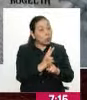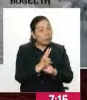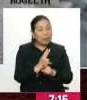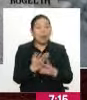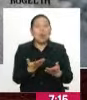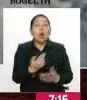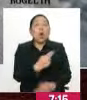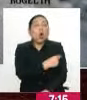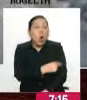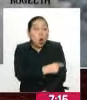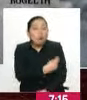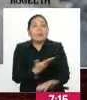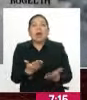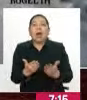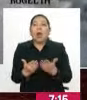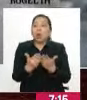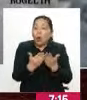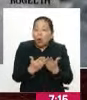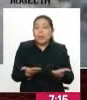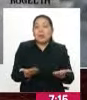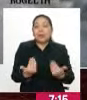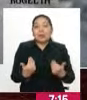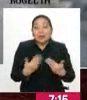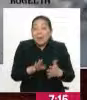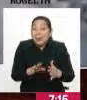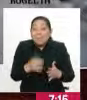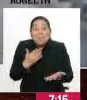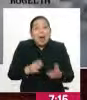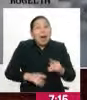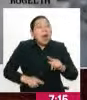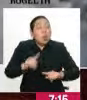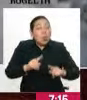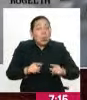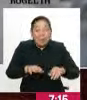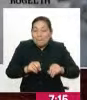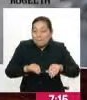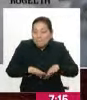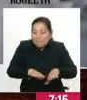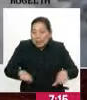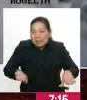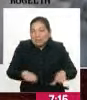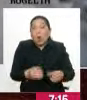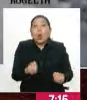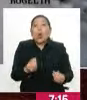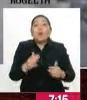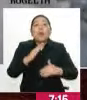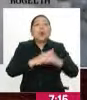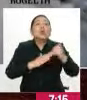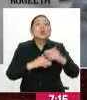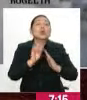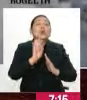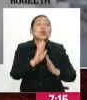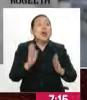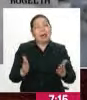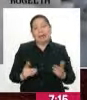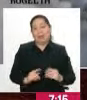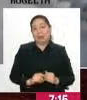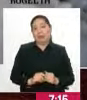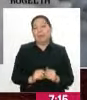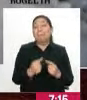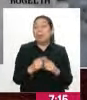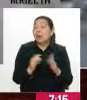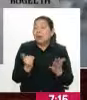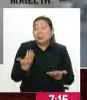qué hospitales, qué colegios, etcétera, pueden estar sobre estos suelos que no son correcto. Adecuados. Claro, claro que sí, eso se entiende, pero ya